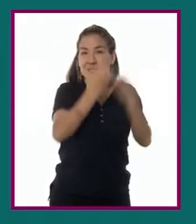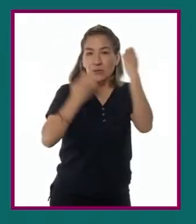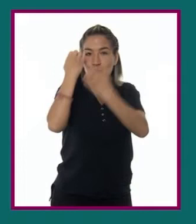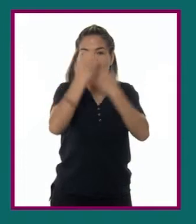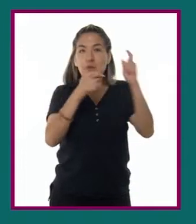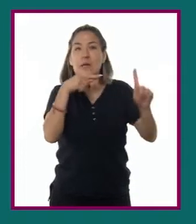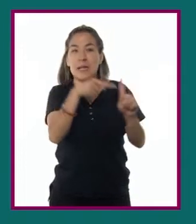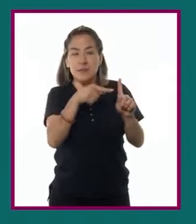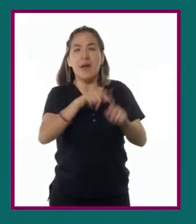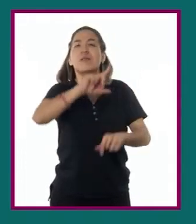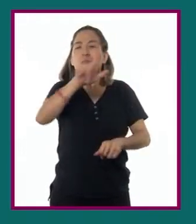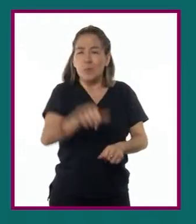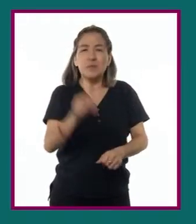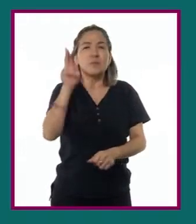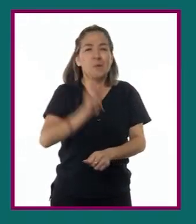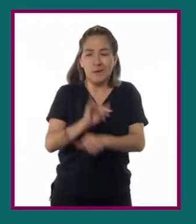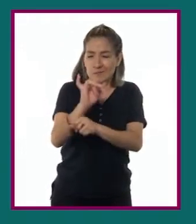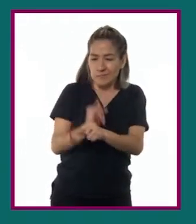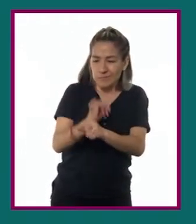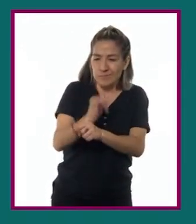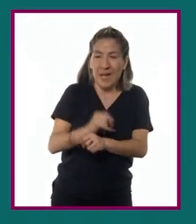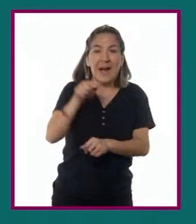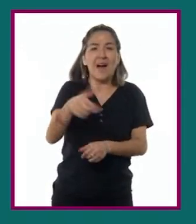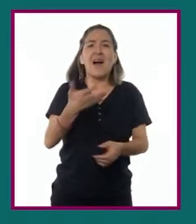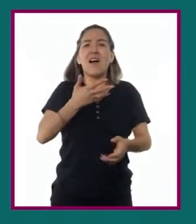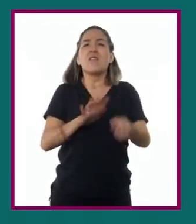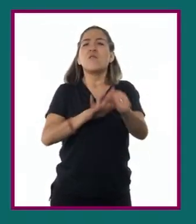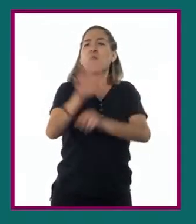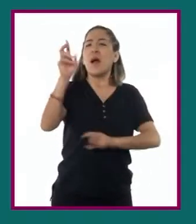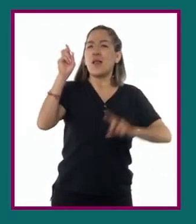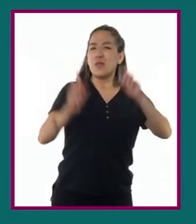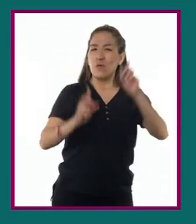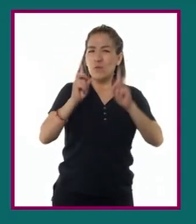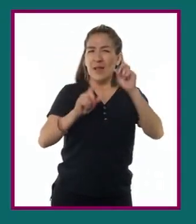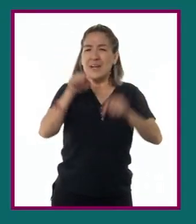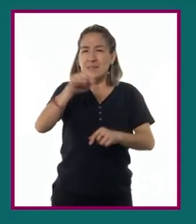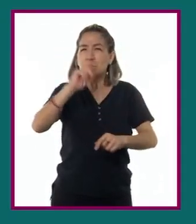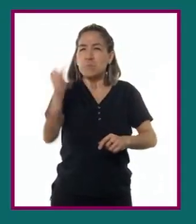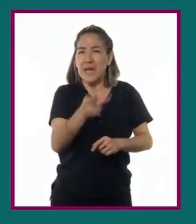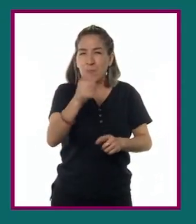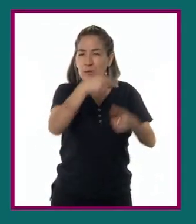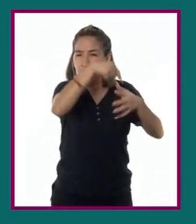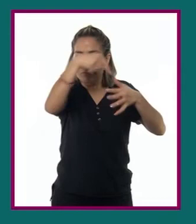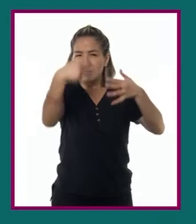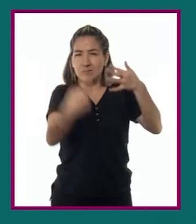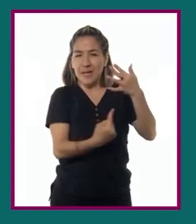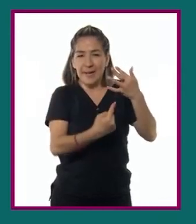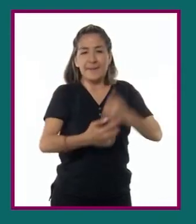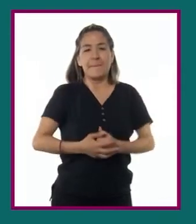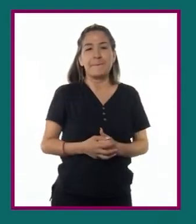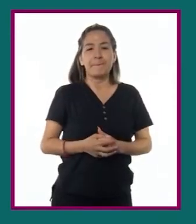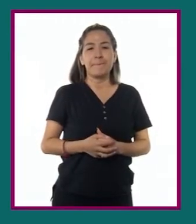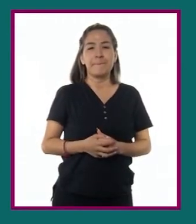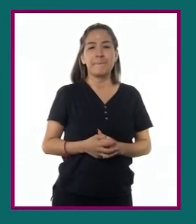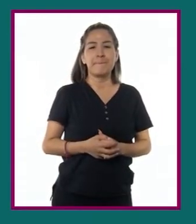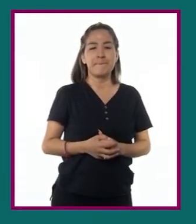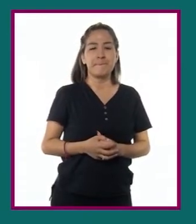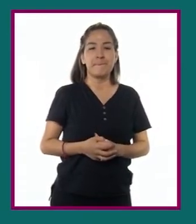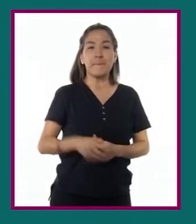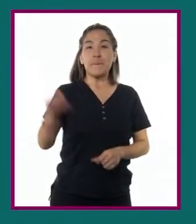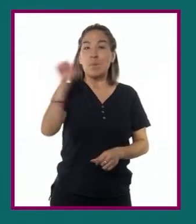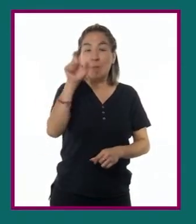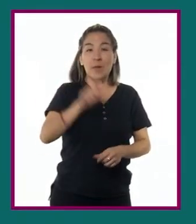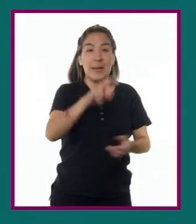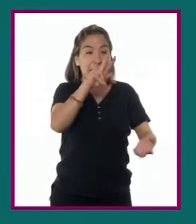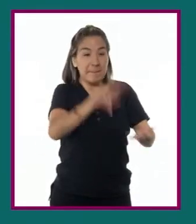la cual pone a prueba la hipótesis que se plantean. Uno de los aspectos que más importancia tiene a la hora